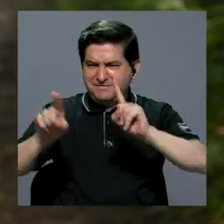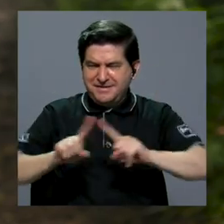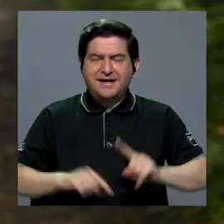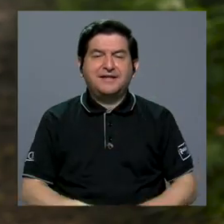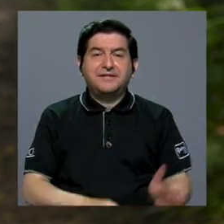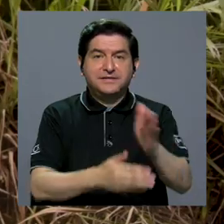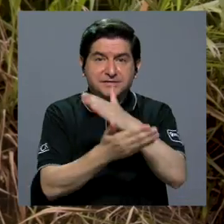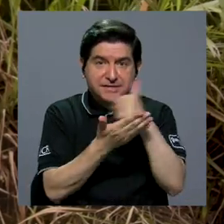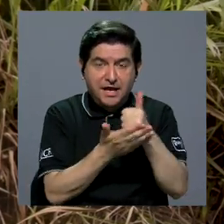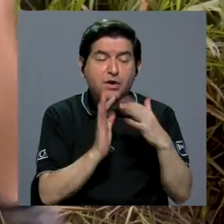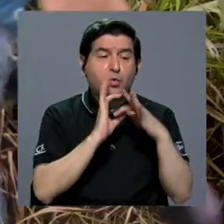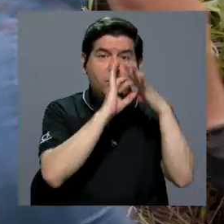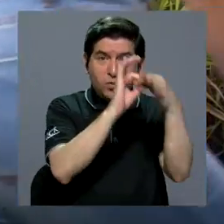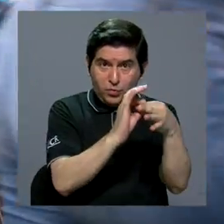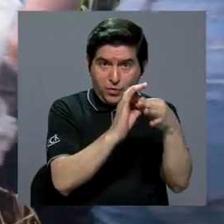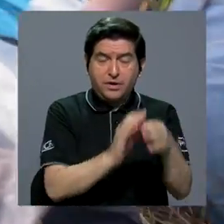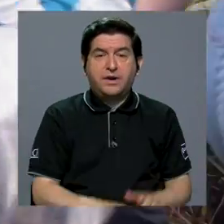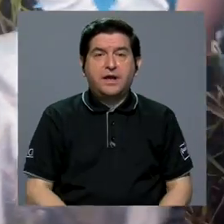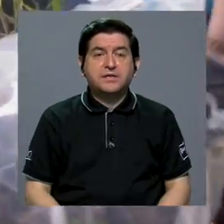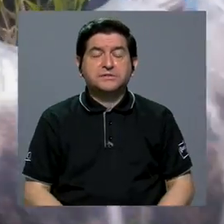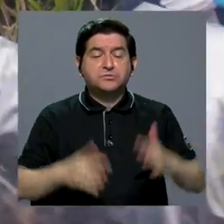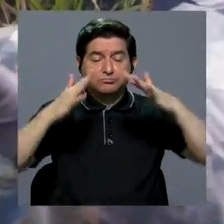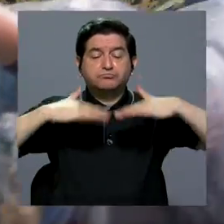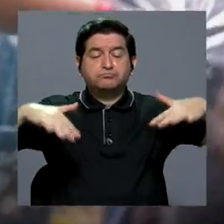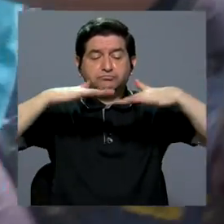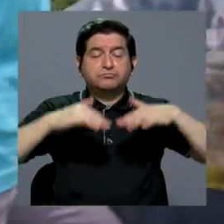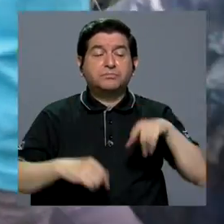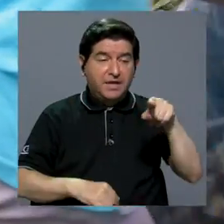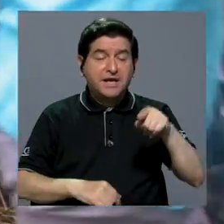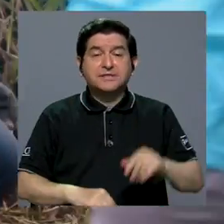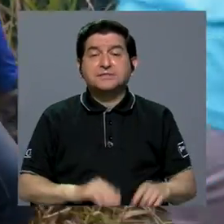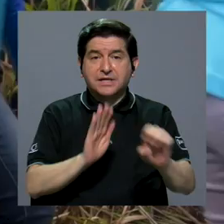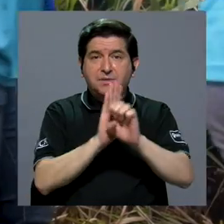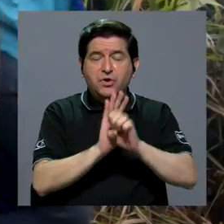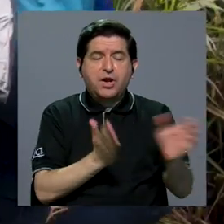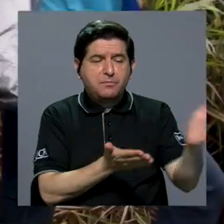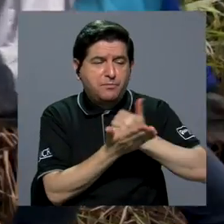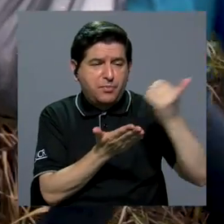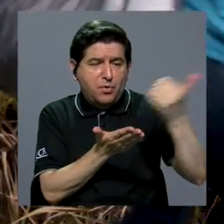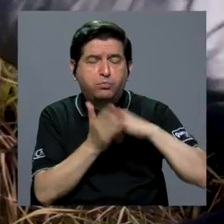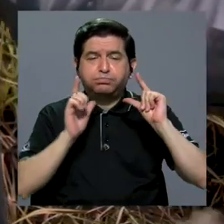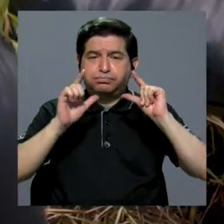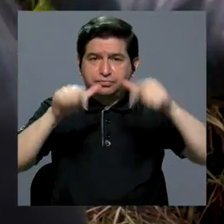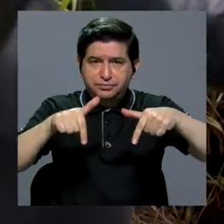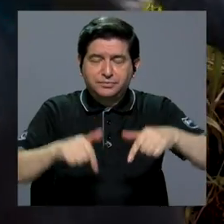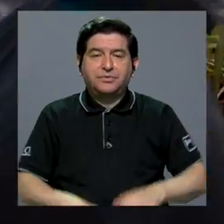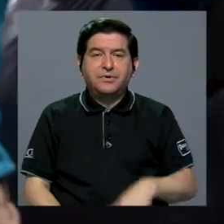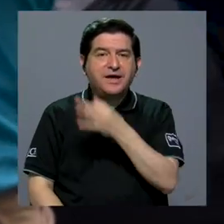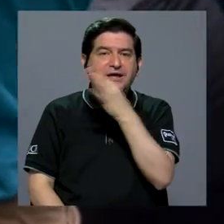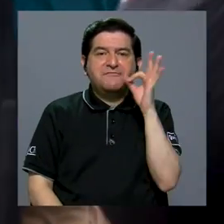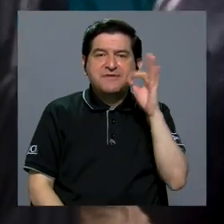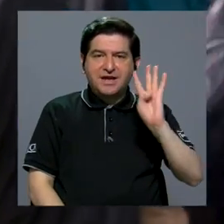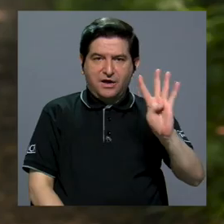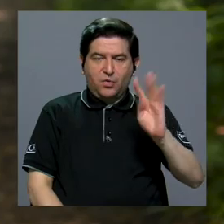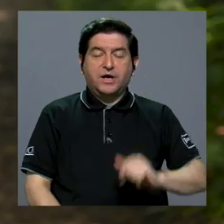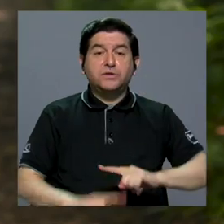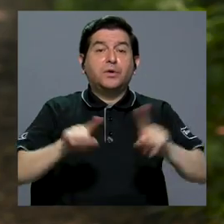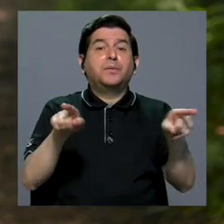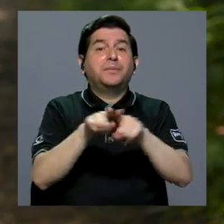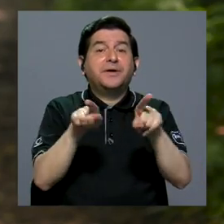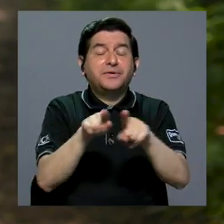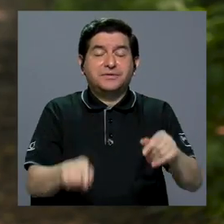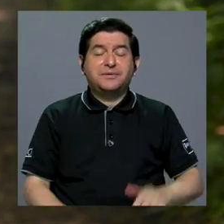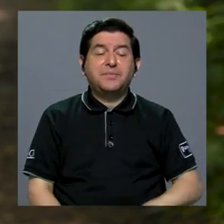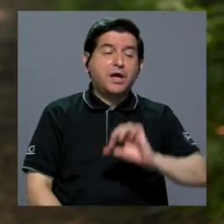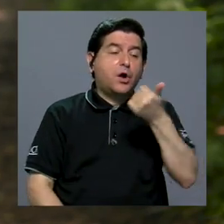Unas están relacionadas con la parte ambiental, como esta, que se está haciendo una recolección de residuos acá en Finca 4. Pero también